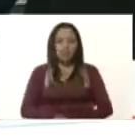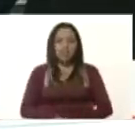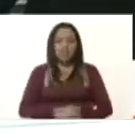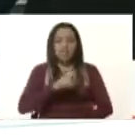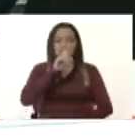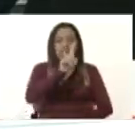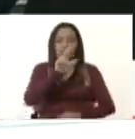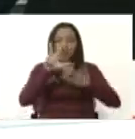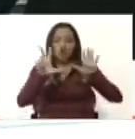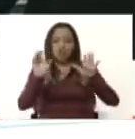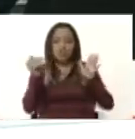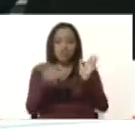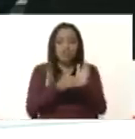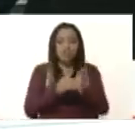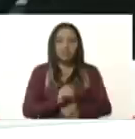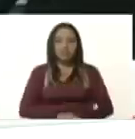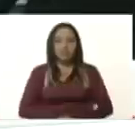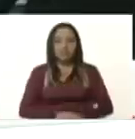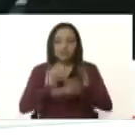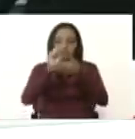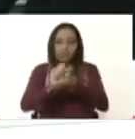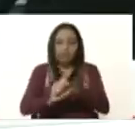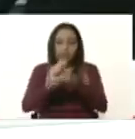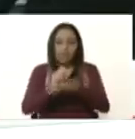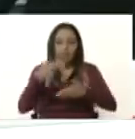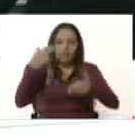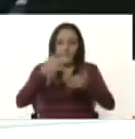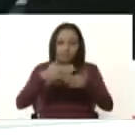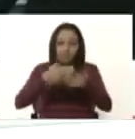toneladas de hierro briquetado para sustentar y